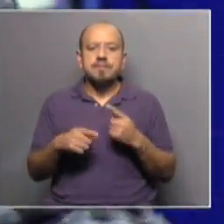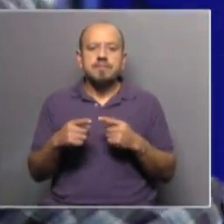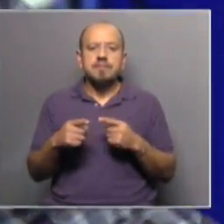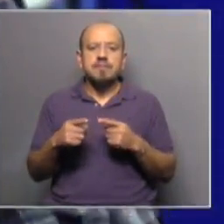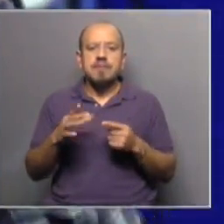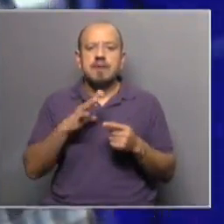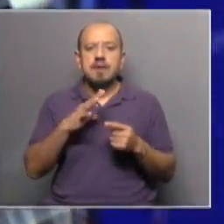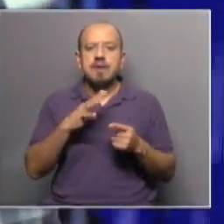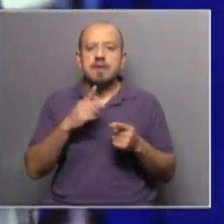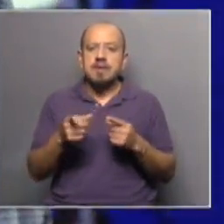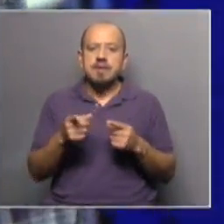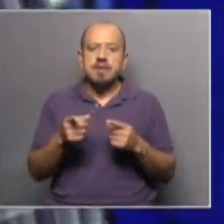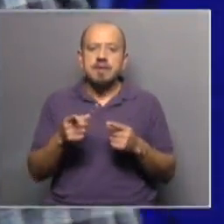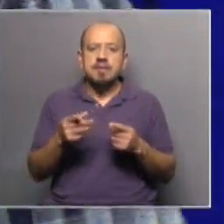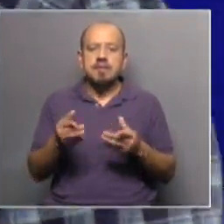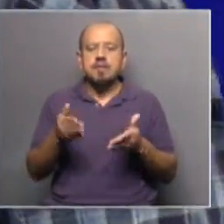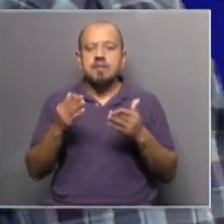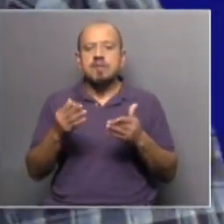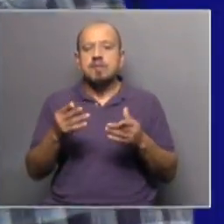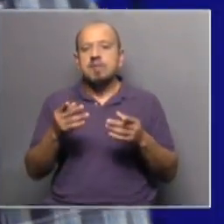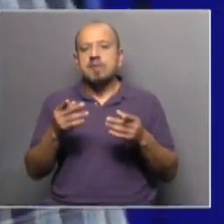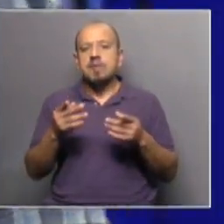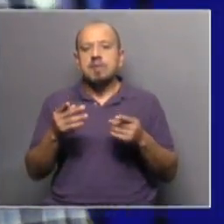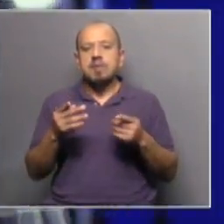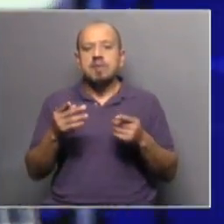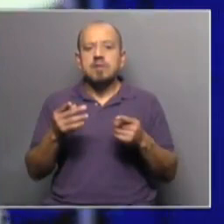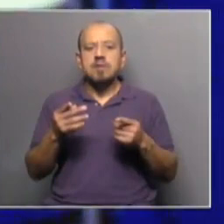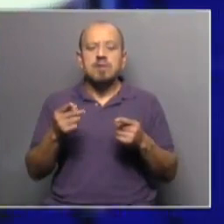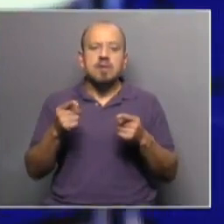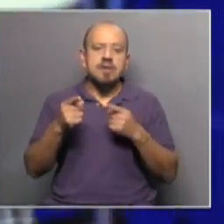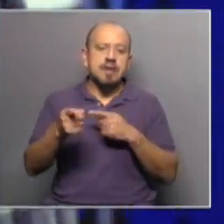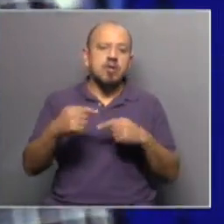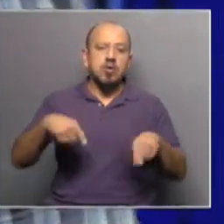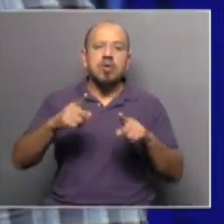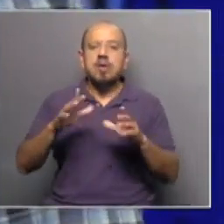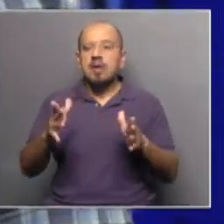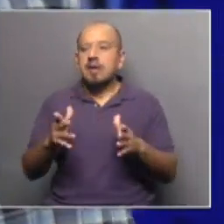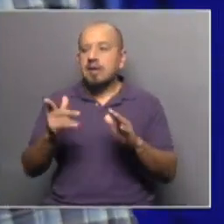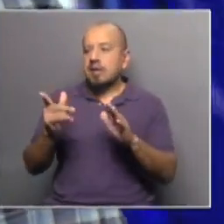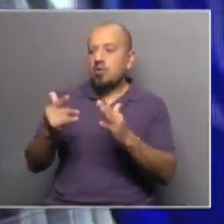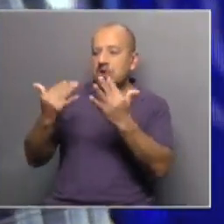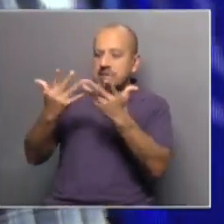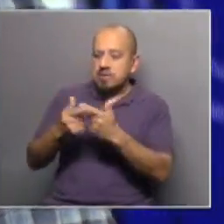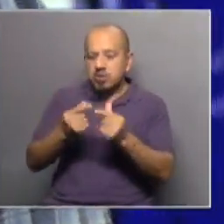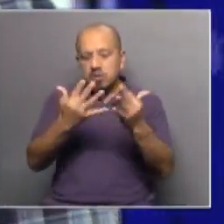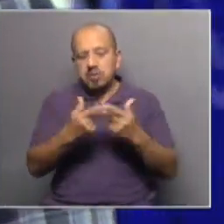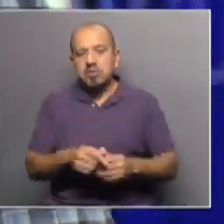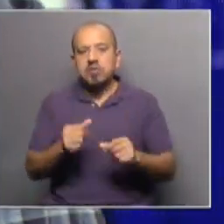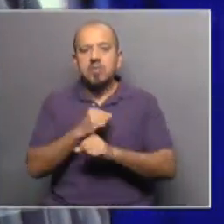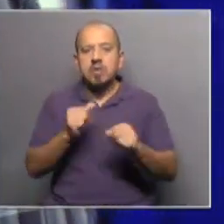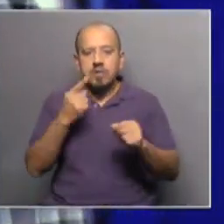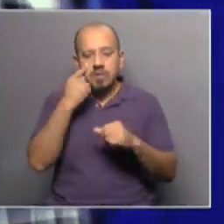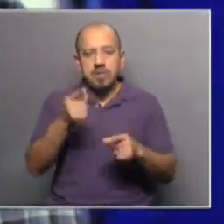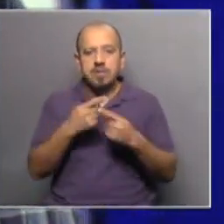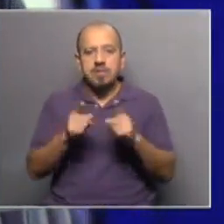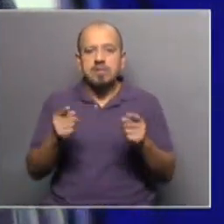como cierto margen como para que, bueno, dentro de ciertas estructuras se pueda ver de otra